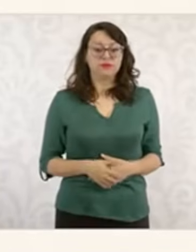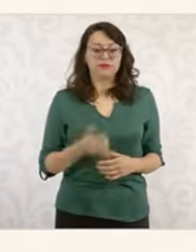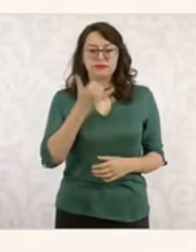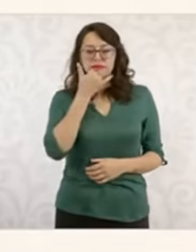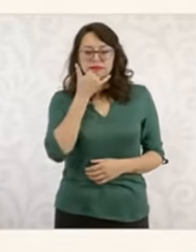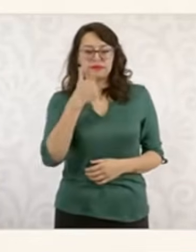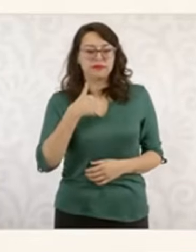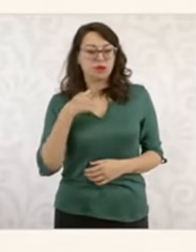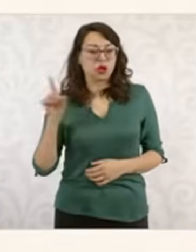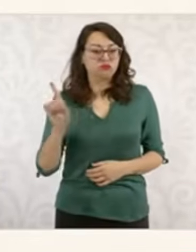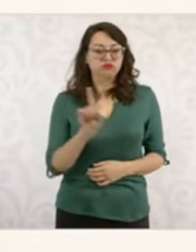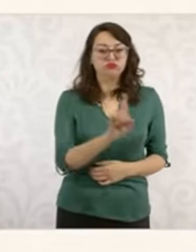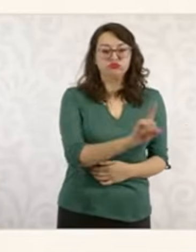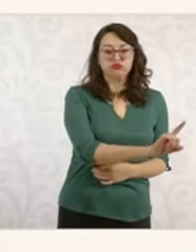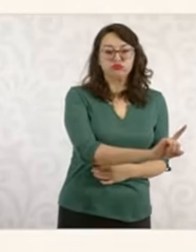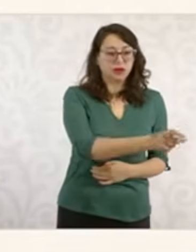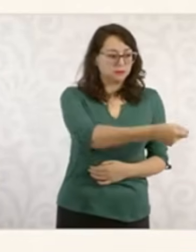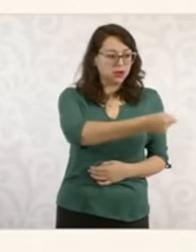el micrófono.